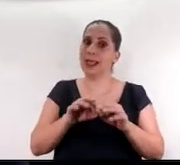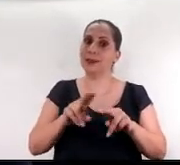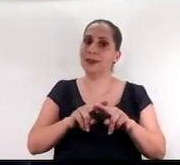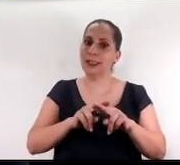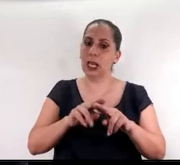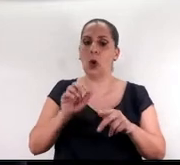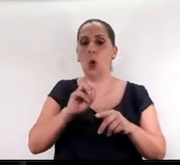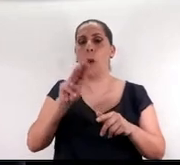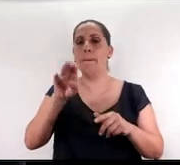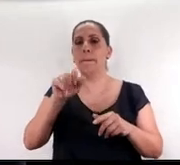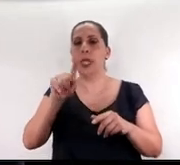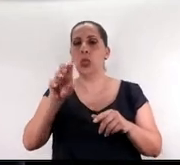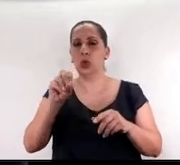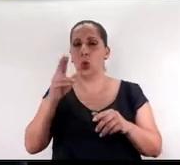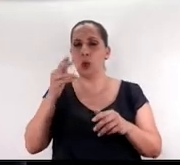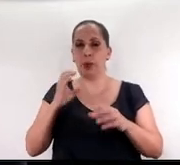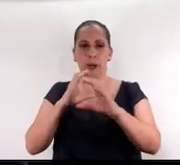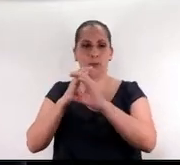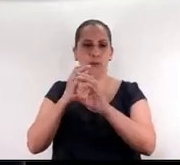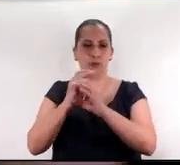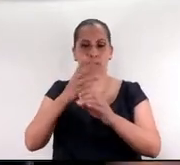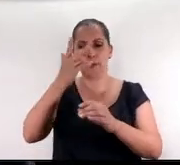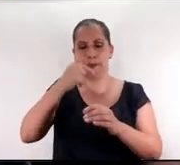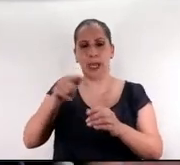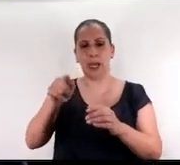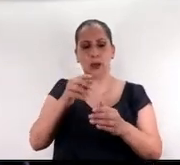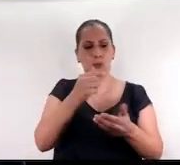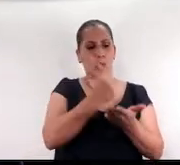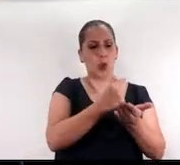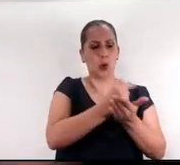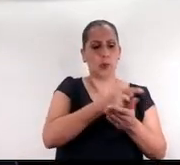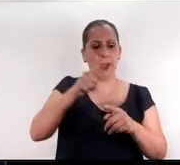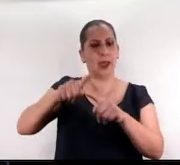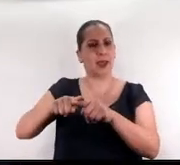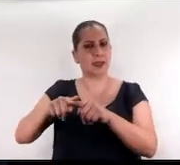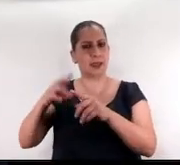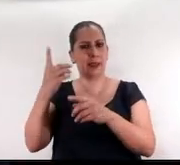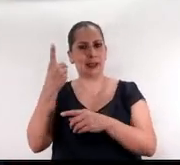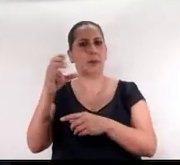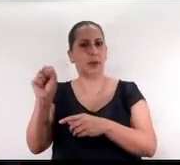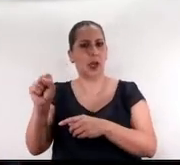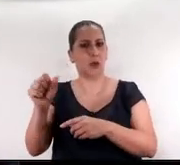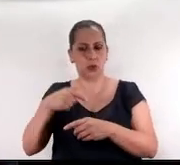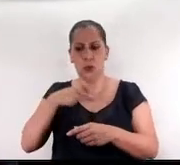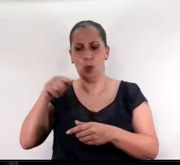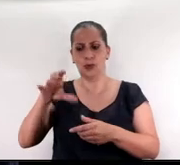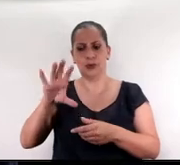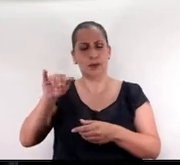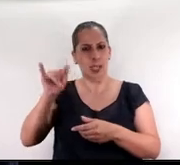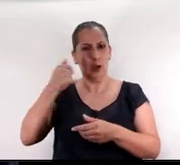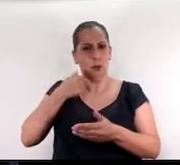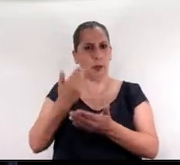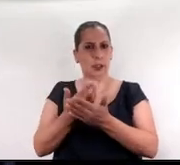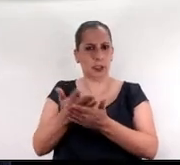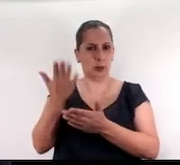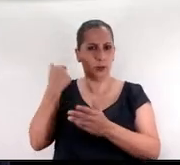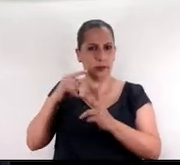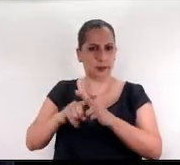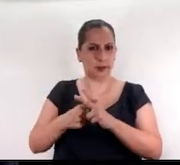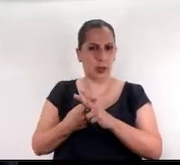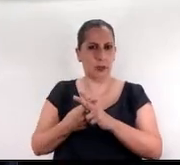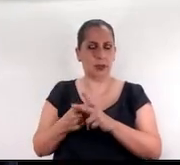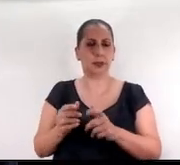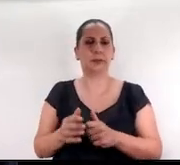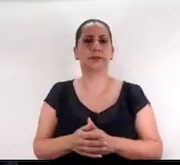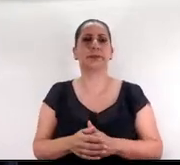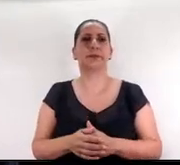línea de metro entre Guadalupe y Desamparados, como lo había planteado el Colegio de Ingenieros originalmente. Me parece que el que fue